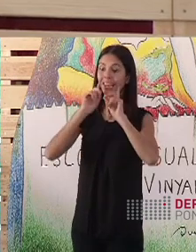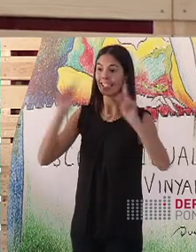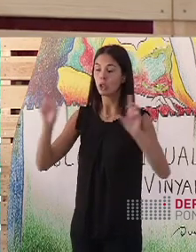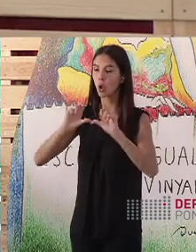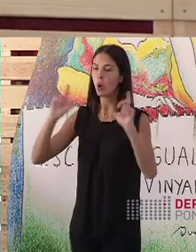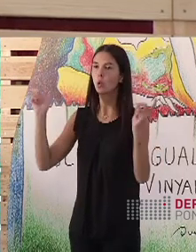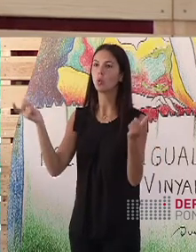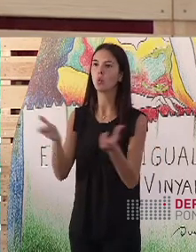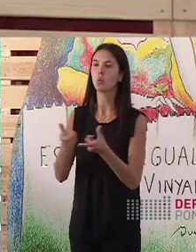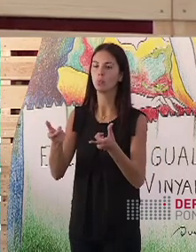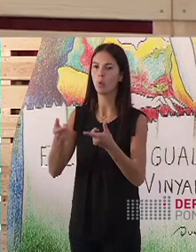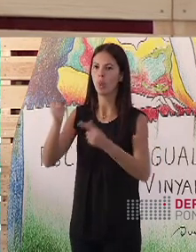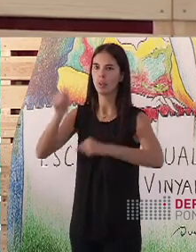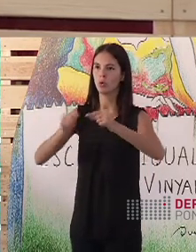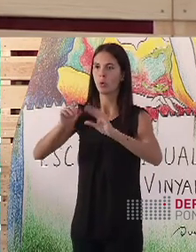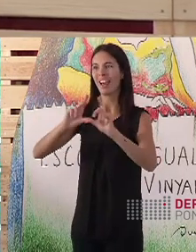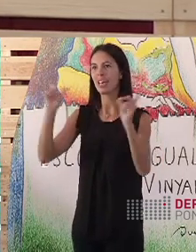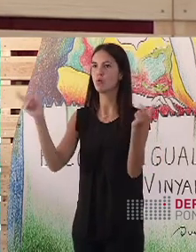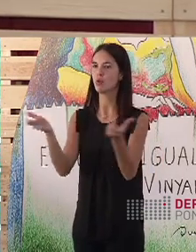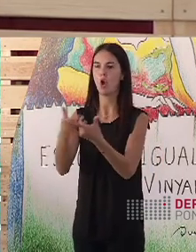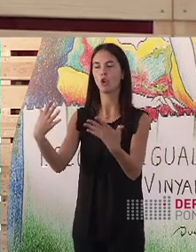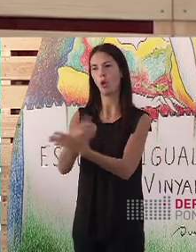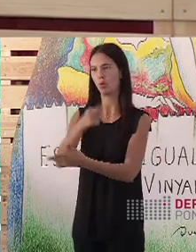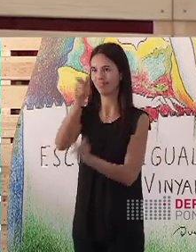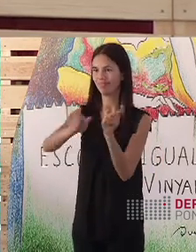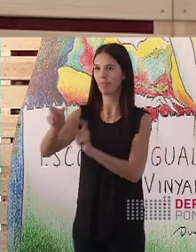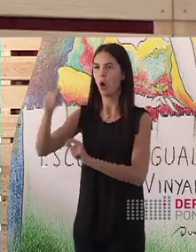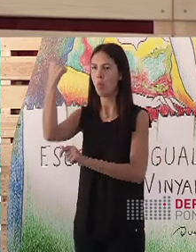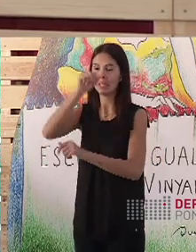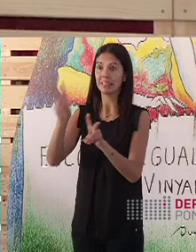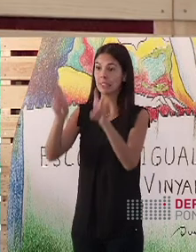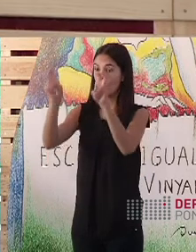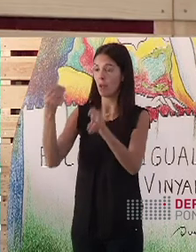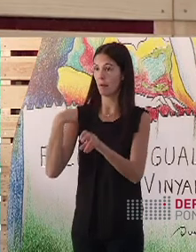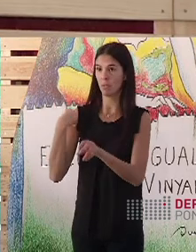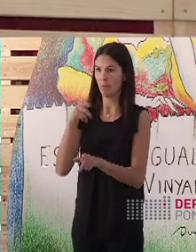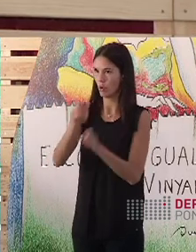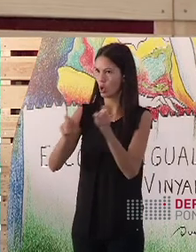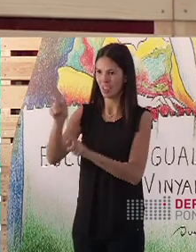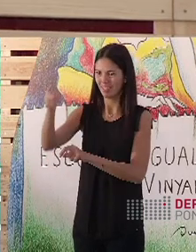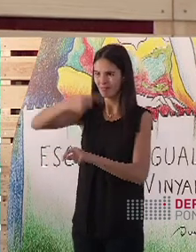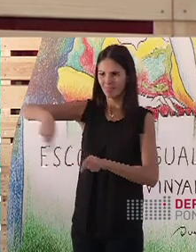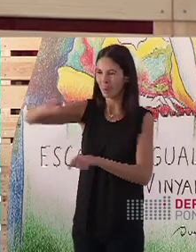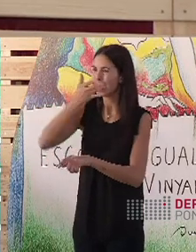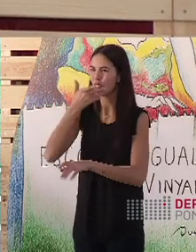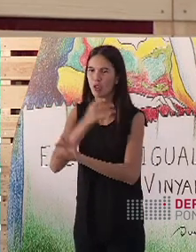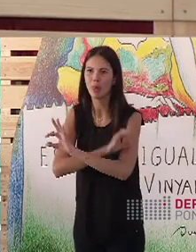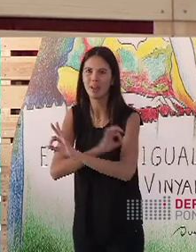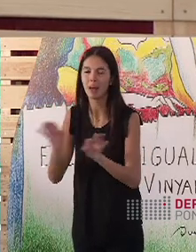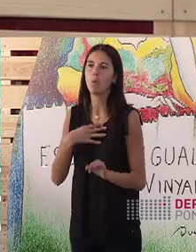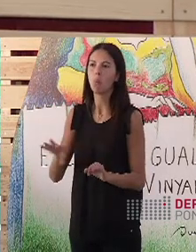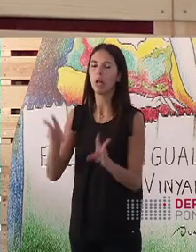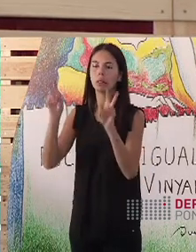grupos de discusión é unha reunión donde en torno a un tema con persoas que non coñecen entre sí, pois se